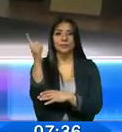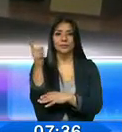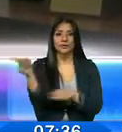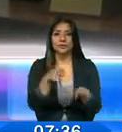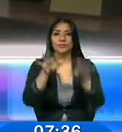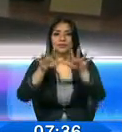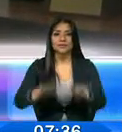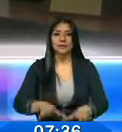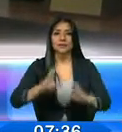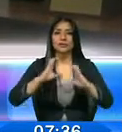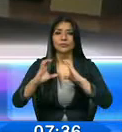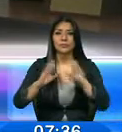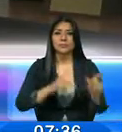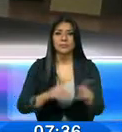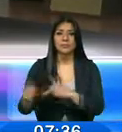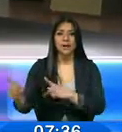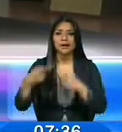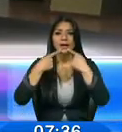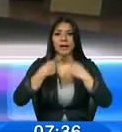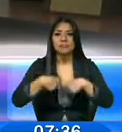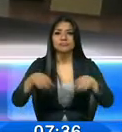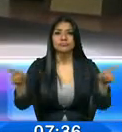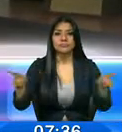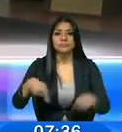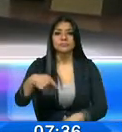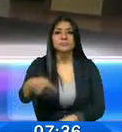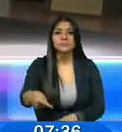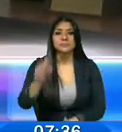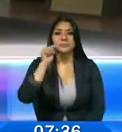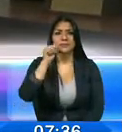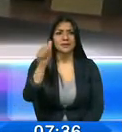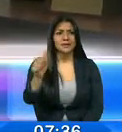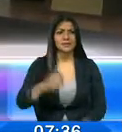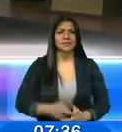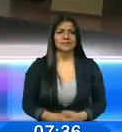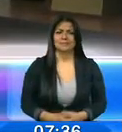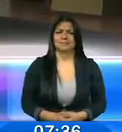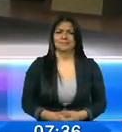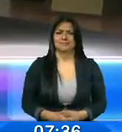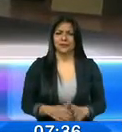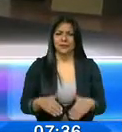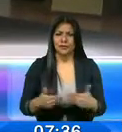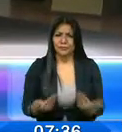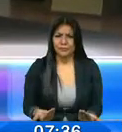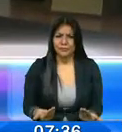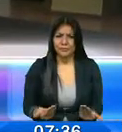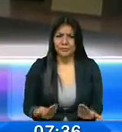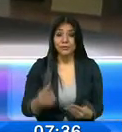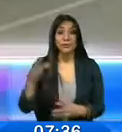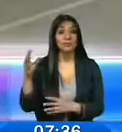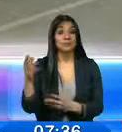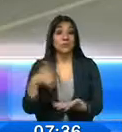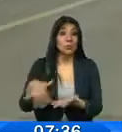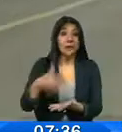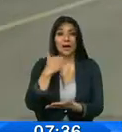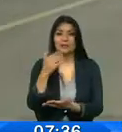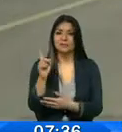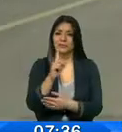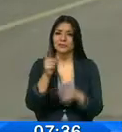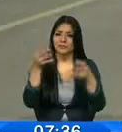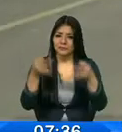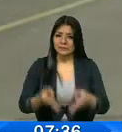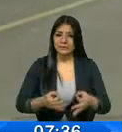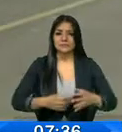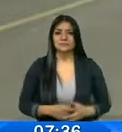de Comunicación prepara una rueda de prensa para el día siguiente. Esas no son cosas que se hacen sobre la base de un rumor. Frontera Cautiva ha